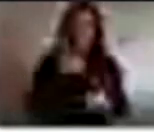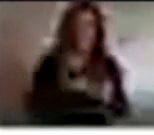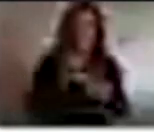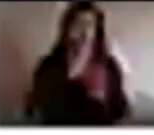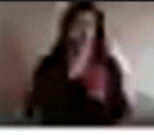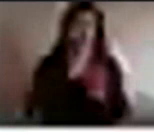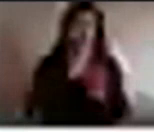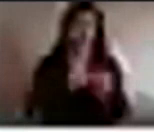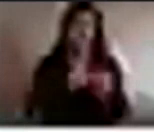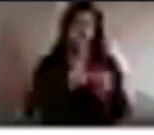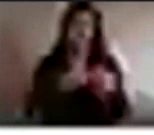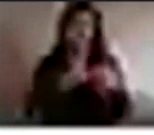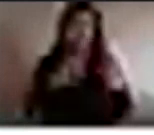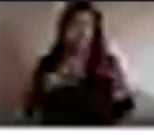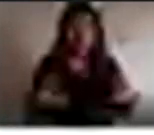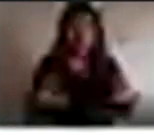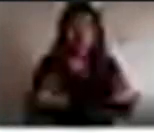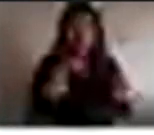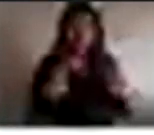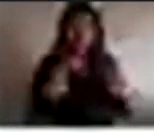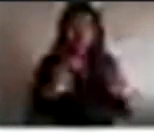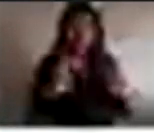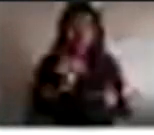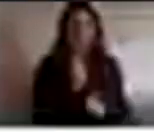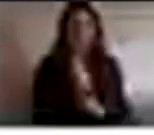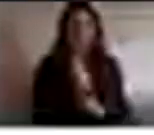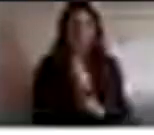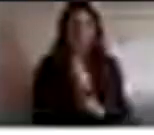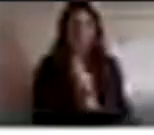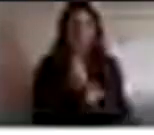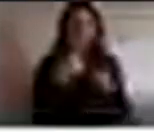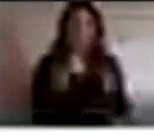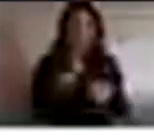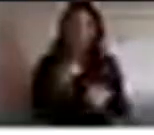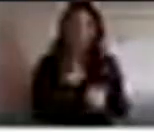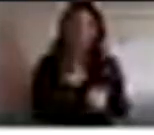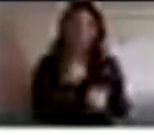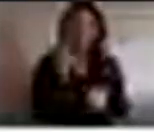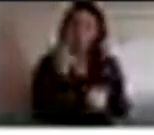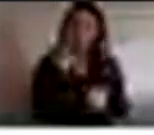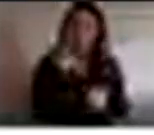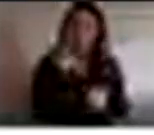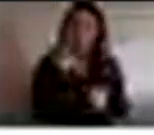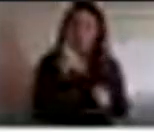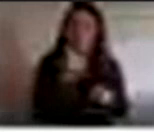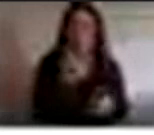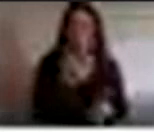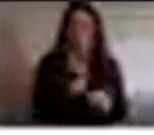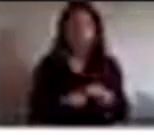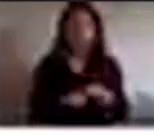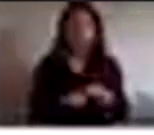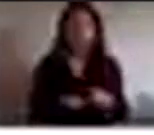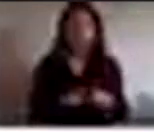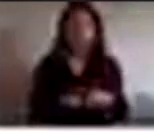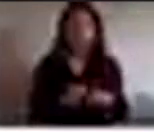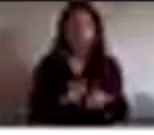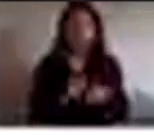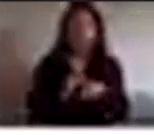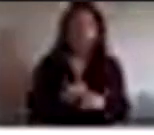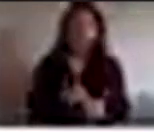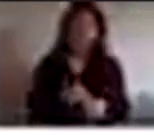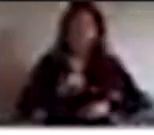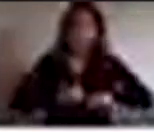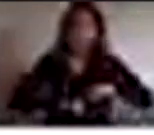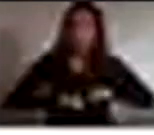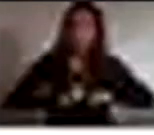ordenamiento jurídico laboral. Por lo tanto, ahí hay que hacer un llamado a los empleadores para que cumplan con la